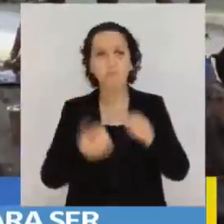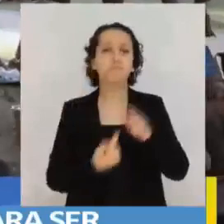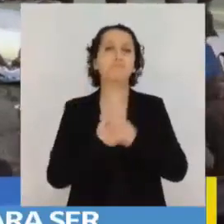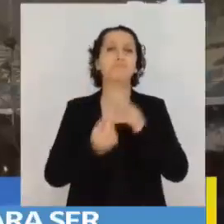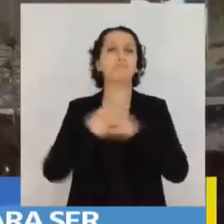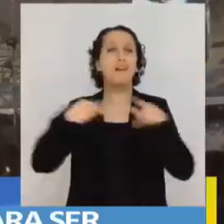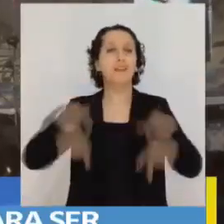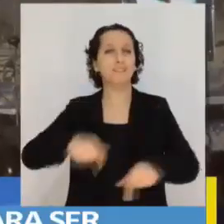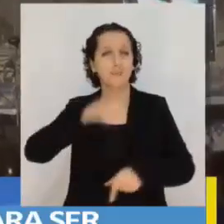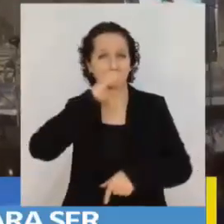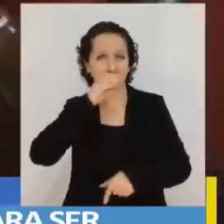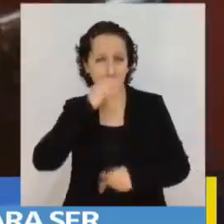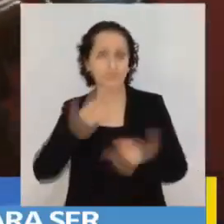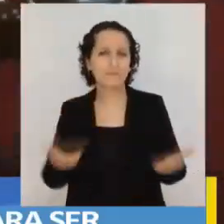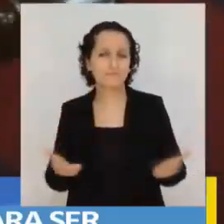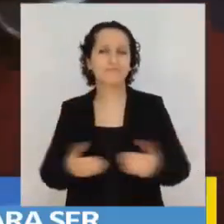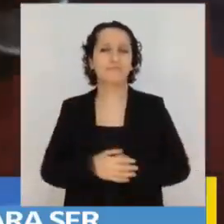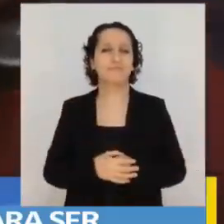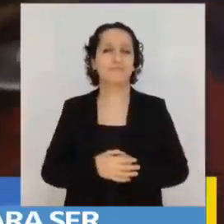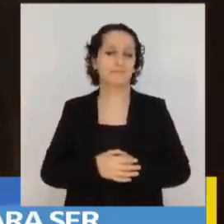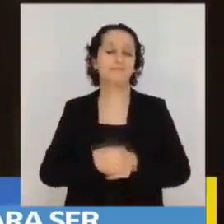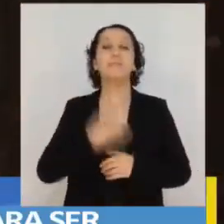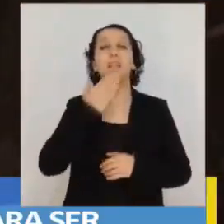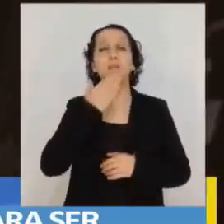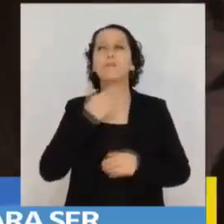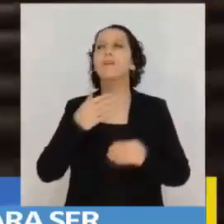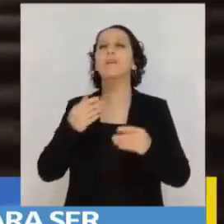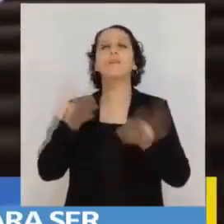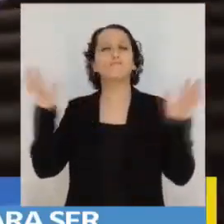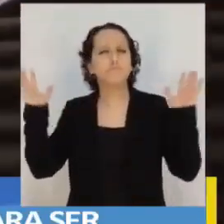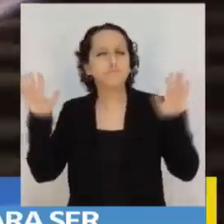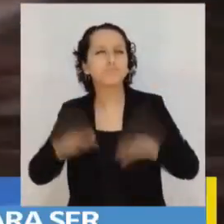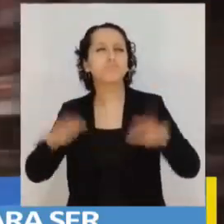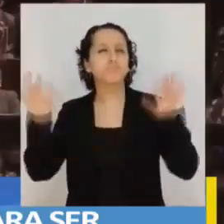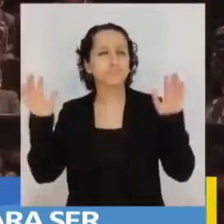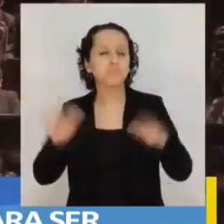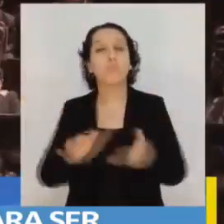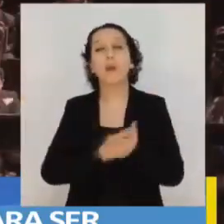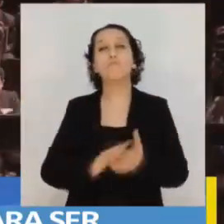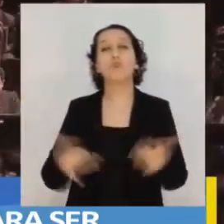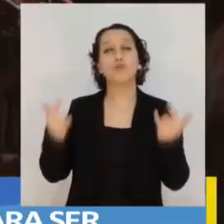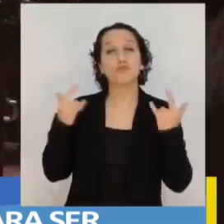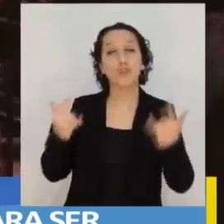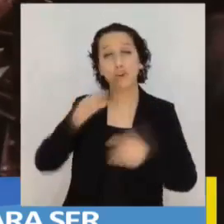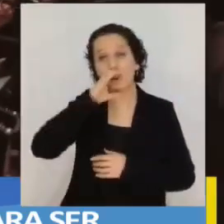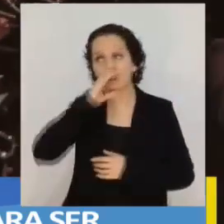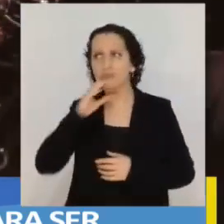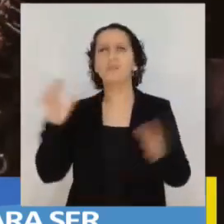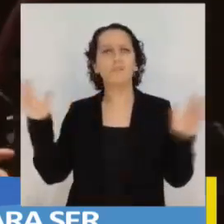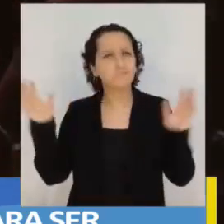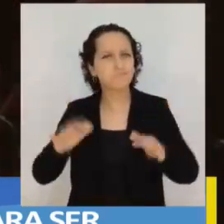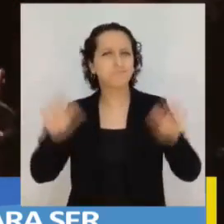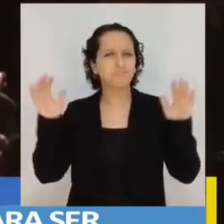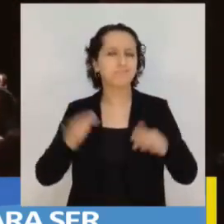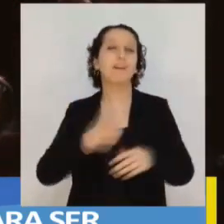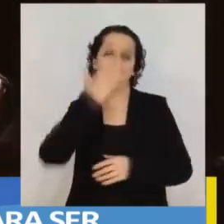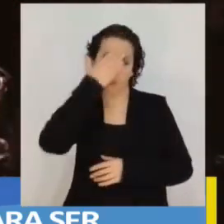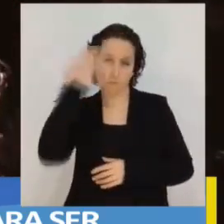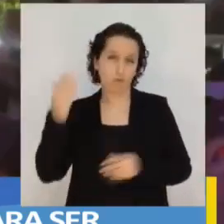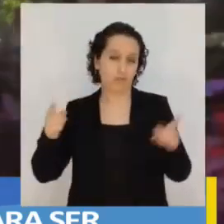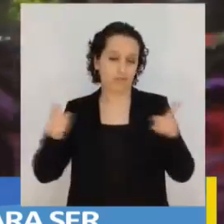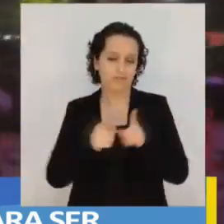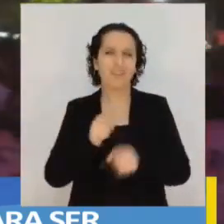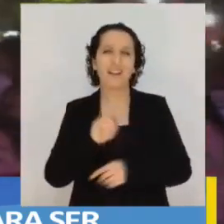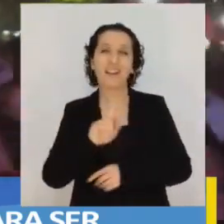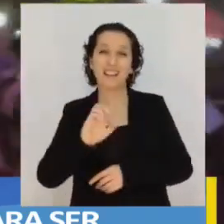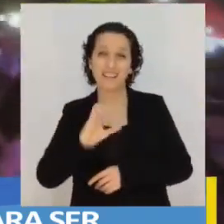artistas. Además de destacados festivales de música, tal como Rock en Conce, el reconocido REC, que